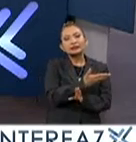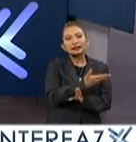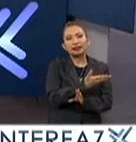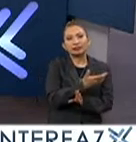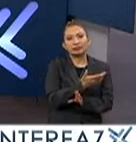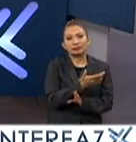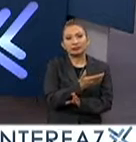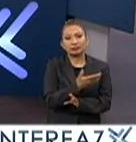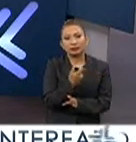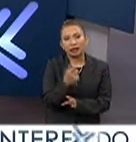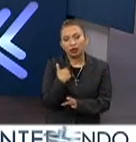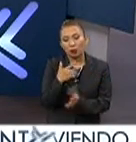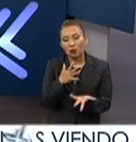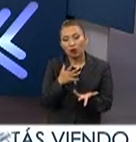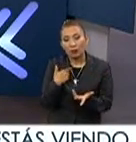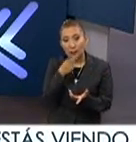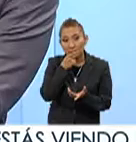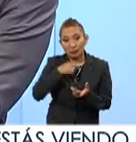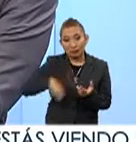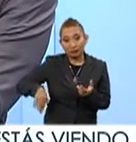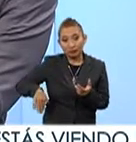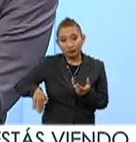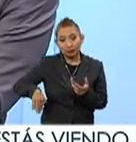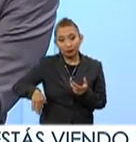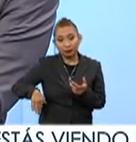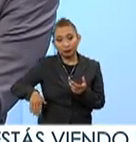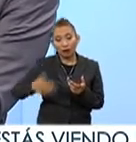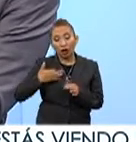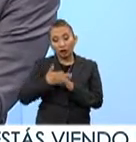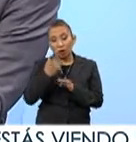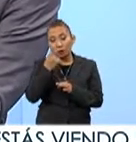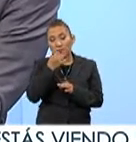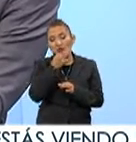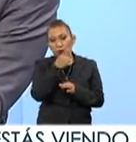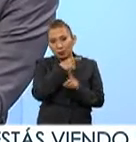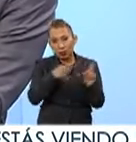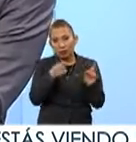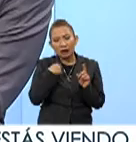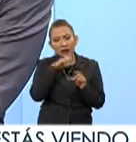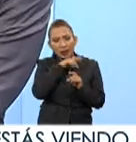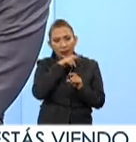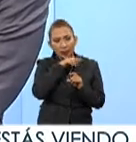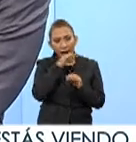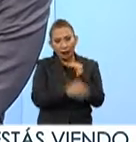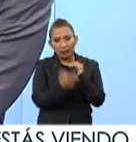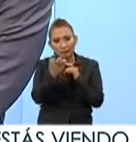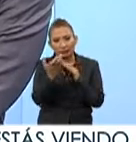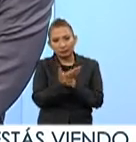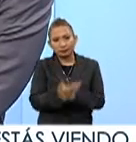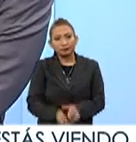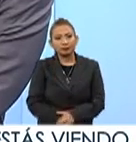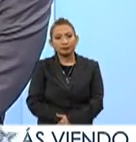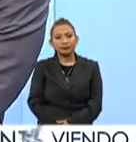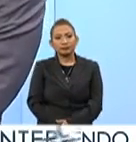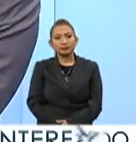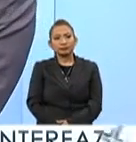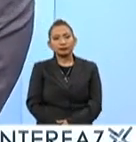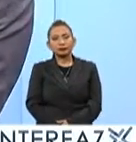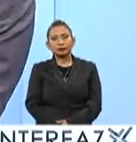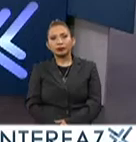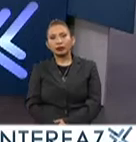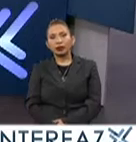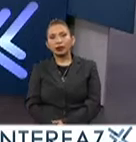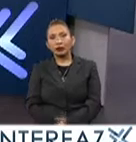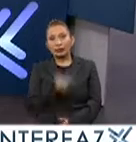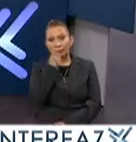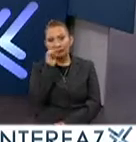fue precisamente nuestra parte. Me comentan que solo tenemos 1 minuto y medio, así que me gustaría que pudiéramos concluir con esta parte, Javier. Claro que sí. Bueno, pues